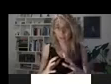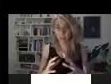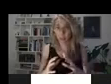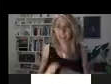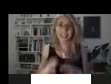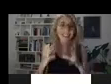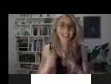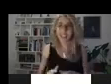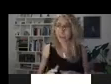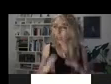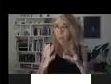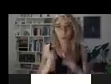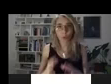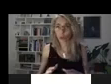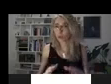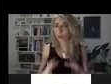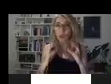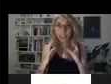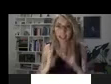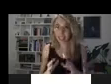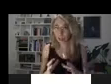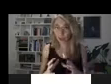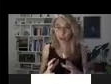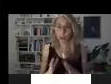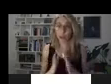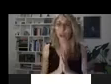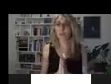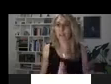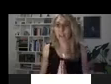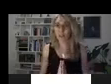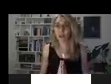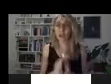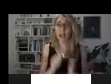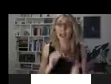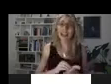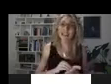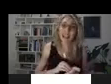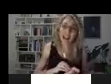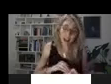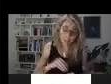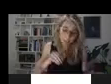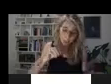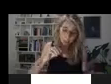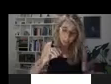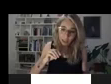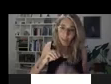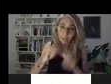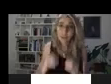red. Si entendemos que la producción de lo que hacemos y de lo que pensamos está